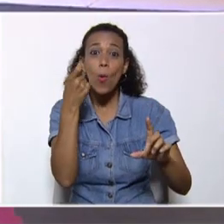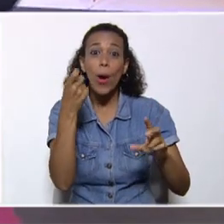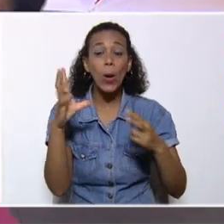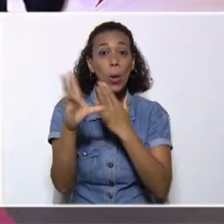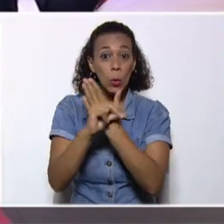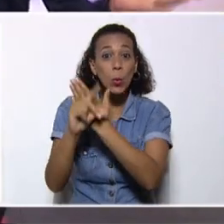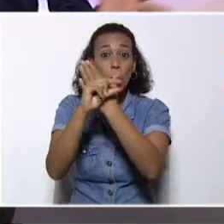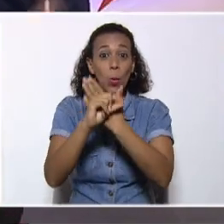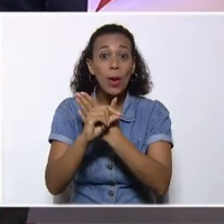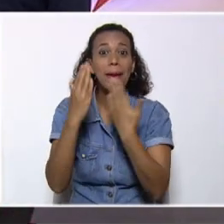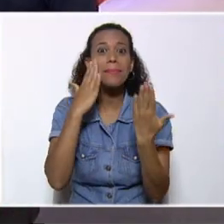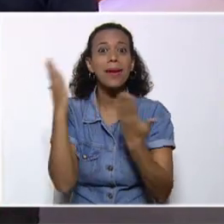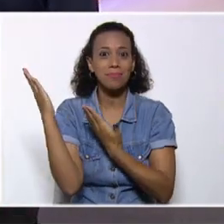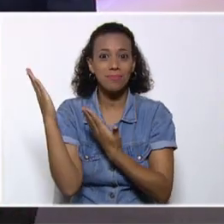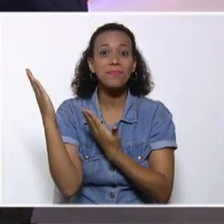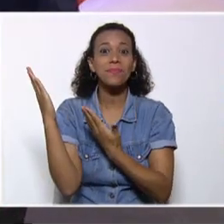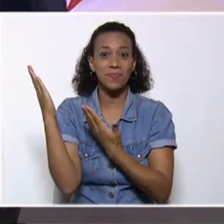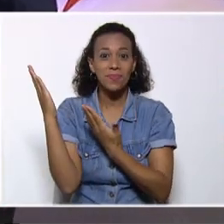en Twitter,